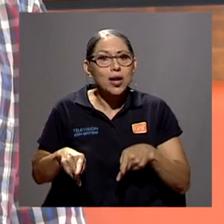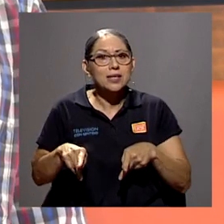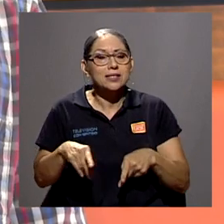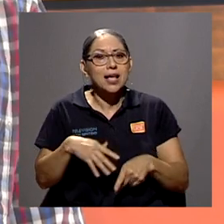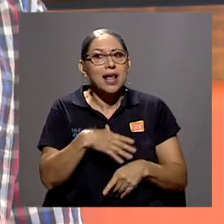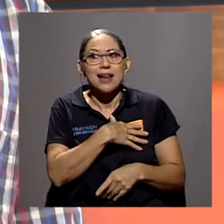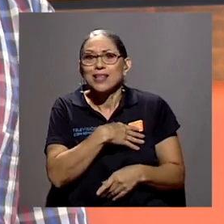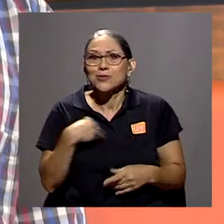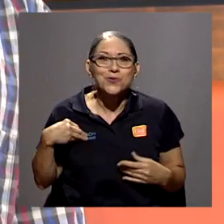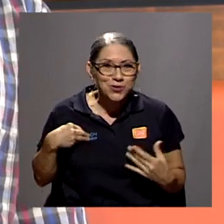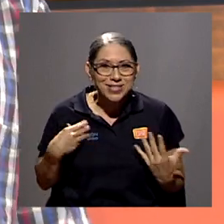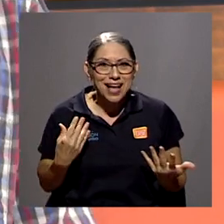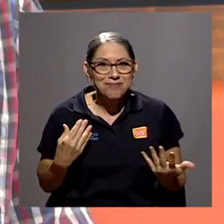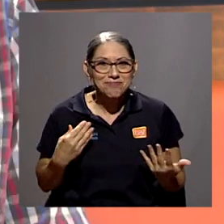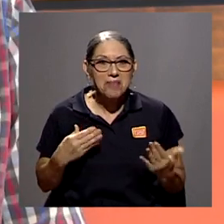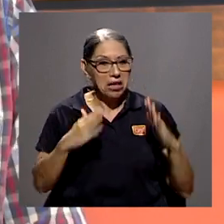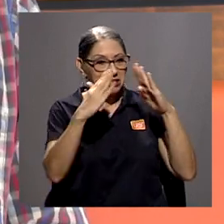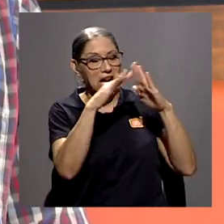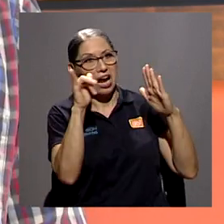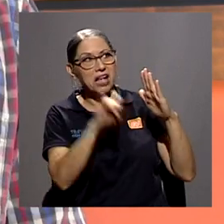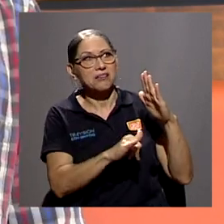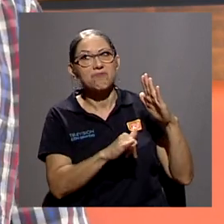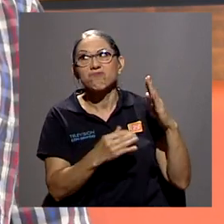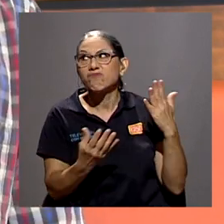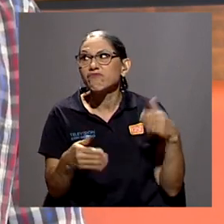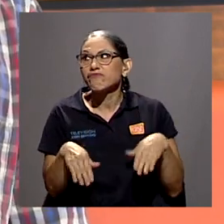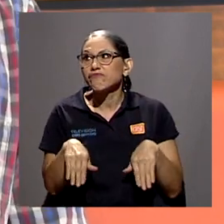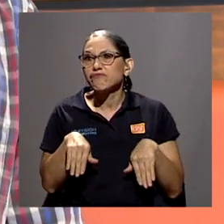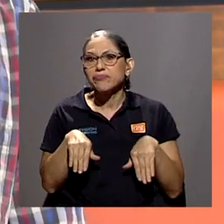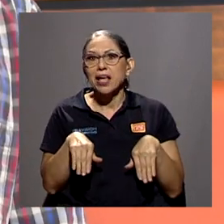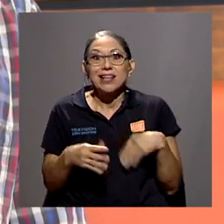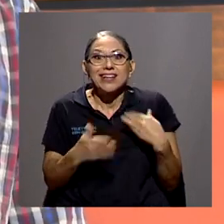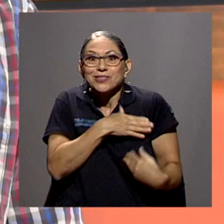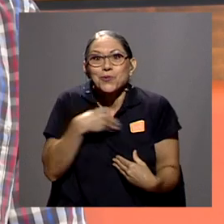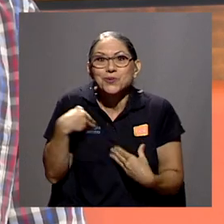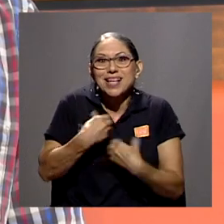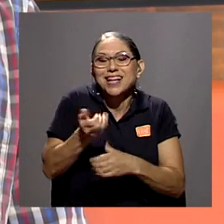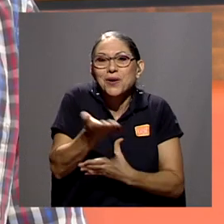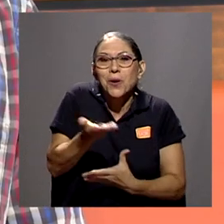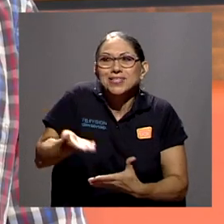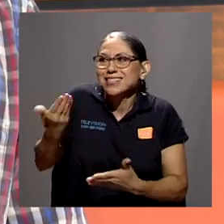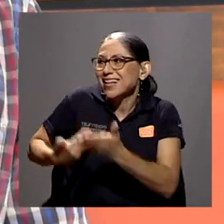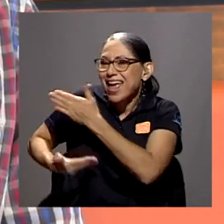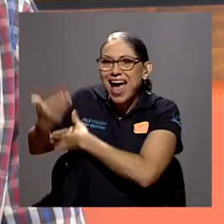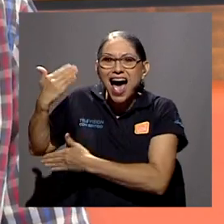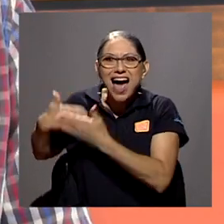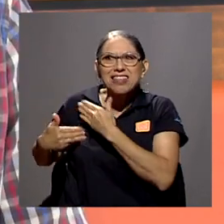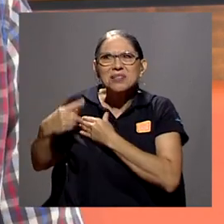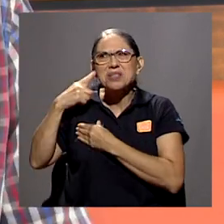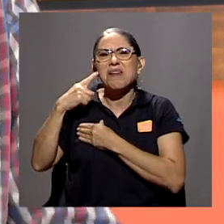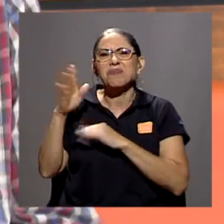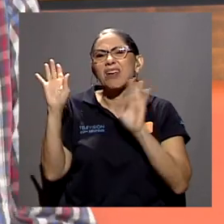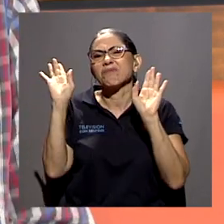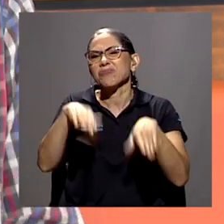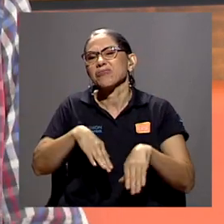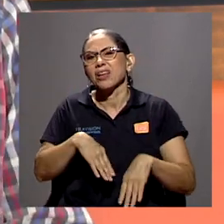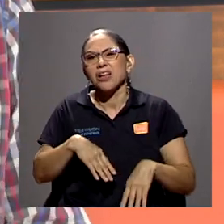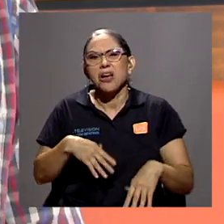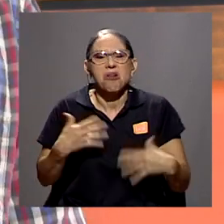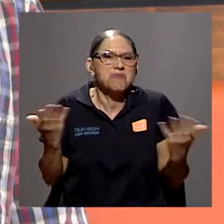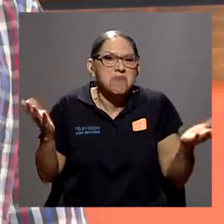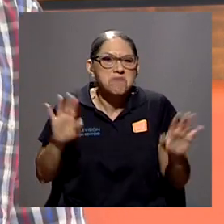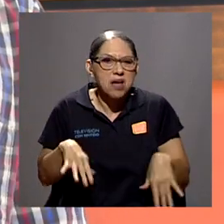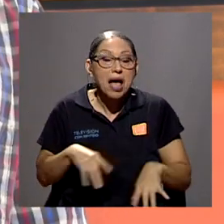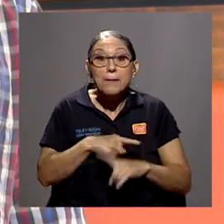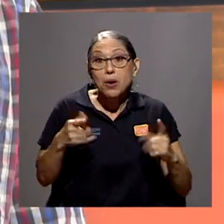más bien cómo están metidos en la casa y no pueden hacer nada le gusta hacer cosas que tal vez antes sentían como innecesarias o obvias ver a